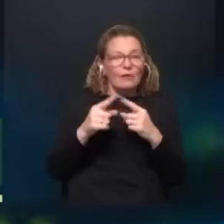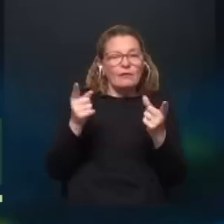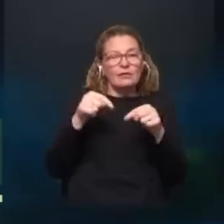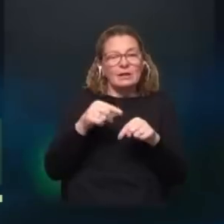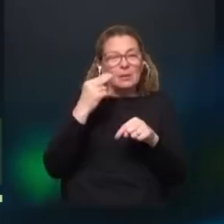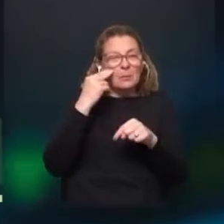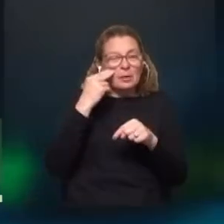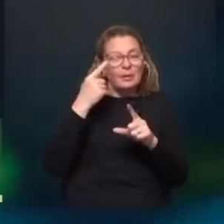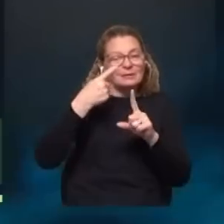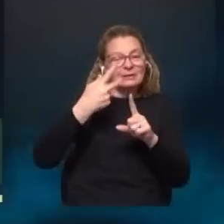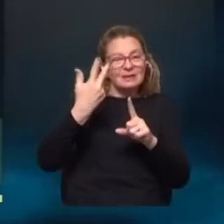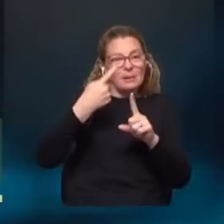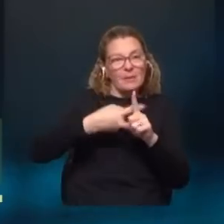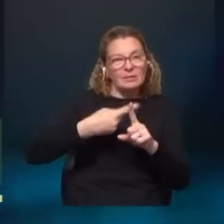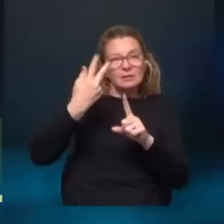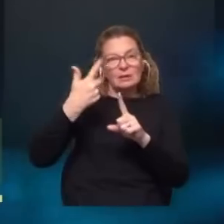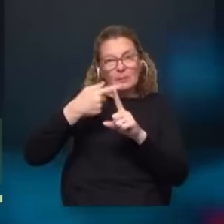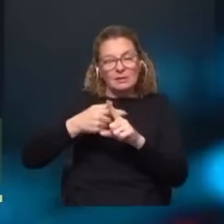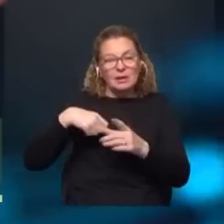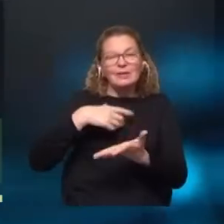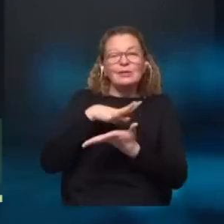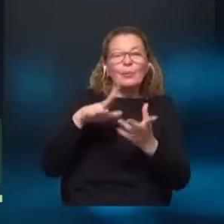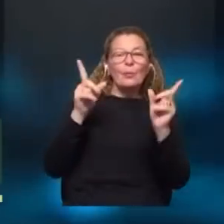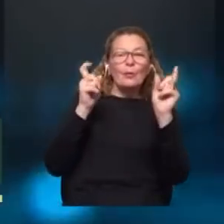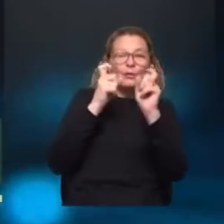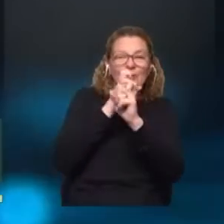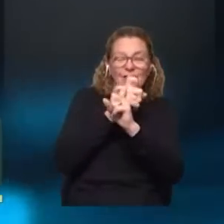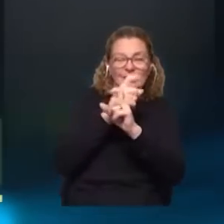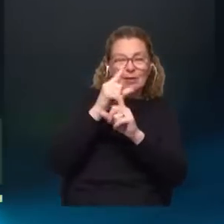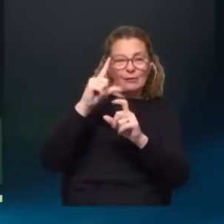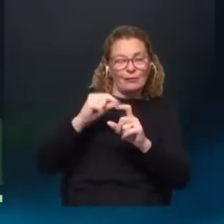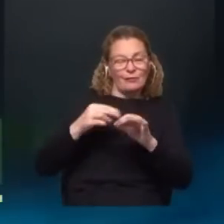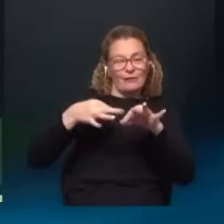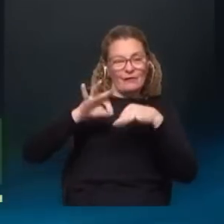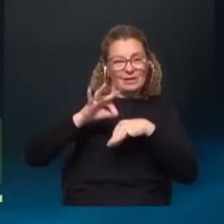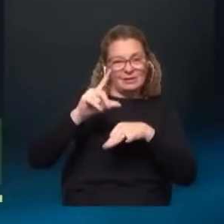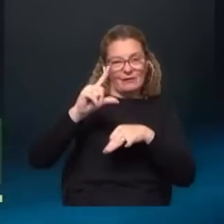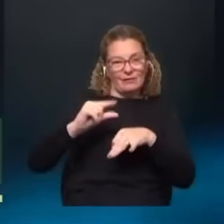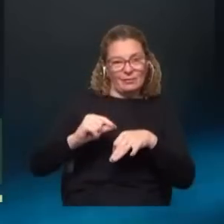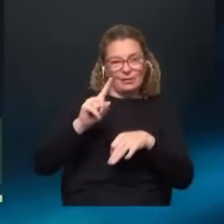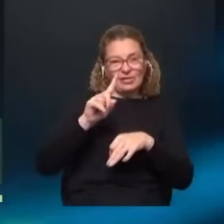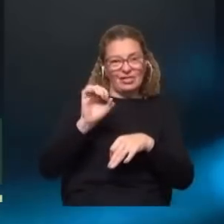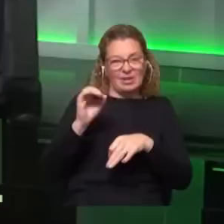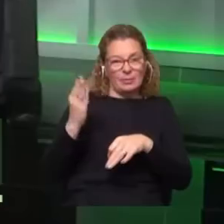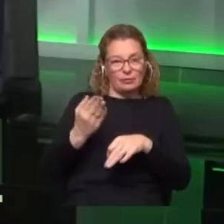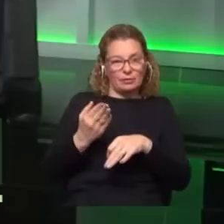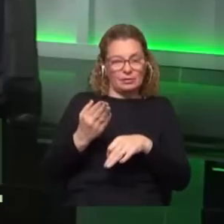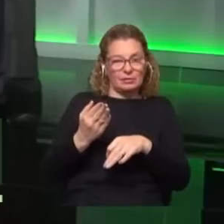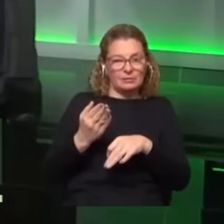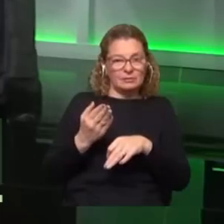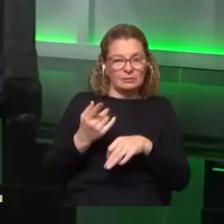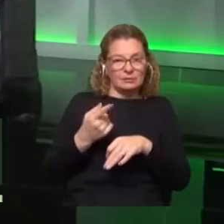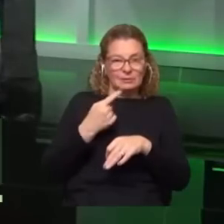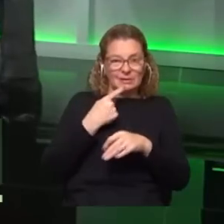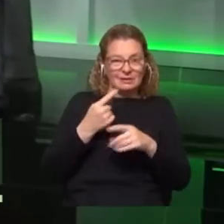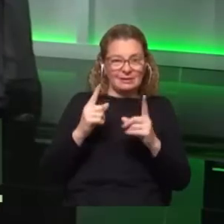atravesando trimestre trimestre una situación complicada con reducciones significativas de las ventas en este caso casi del 10% cuesta no cruzar esto con